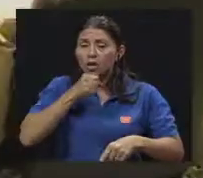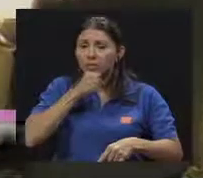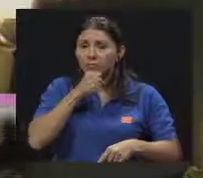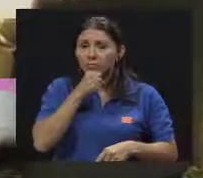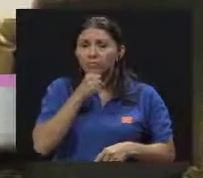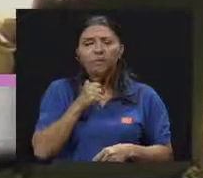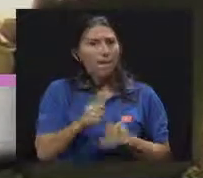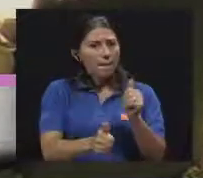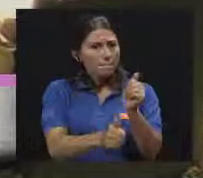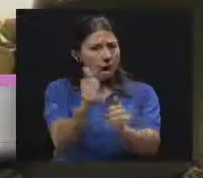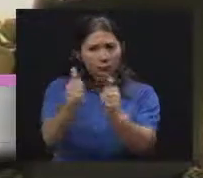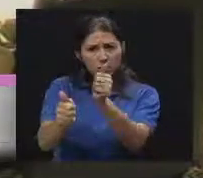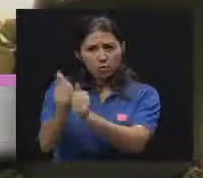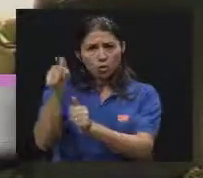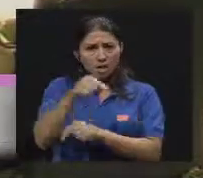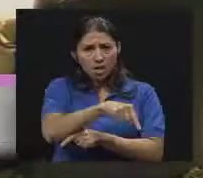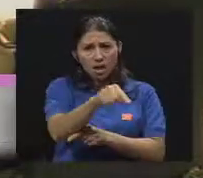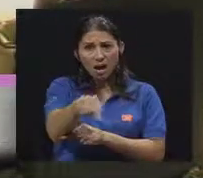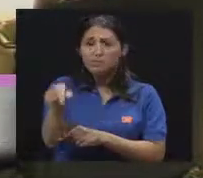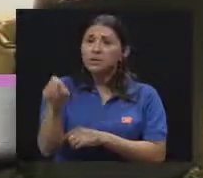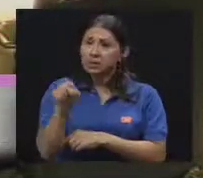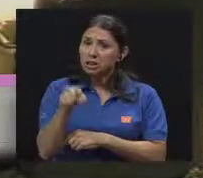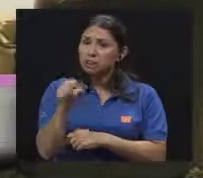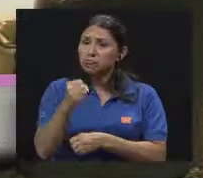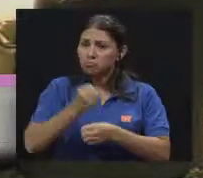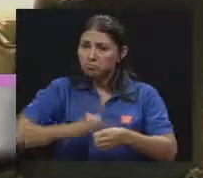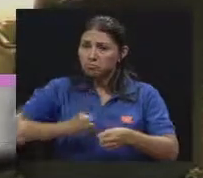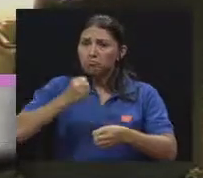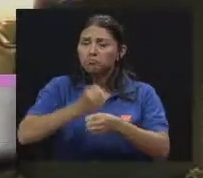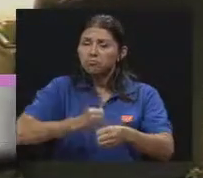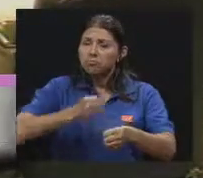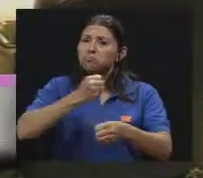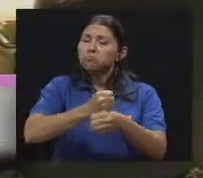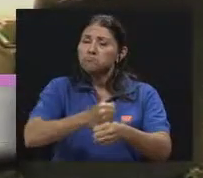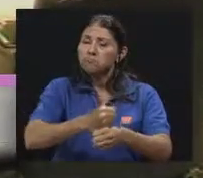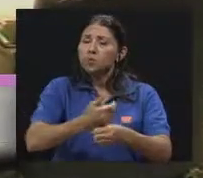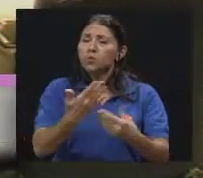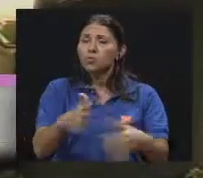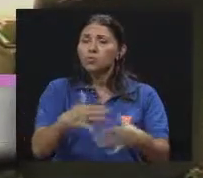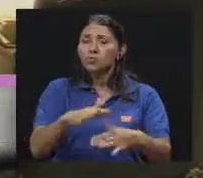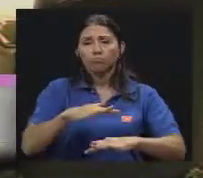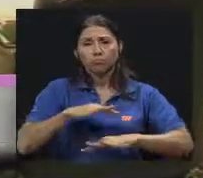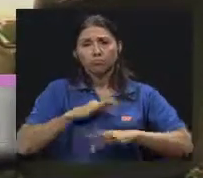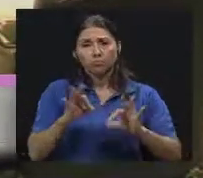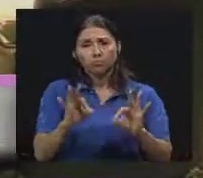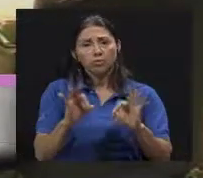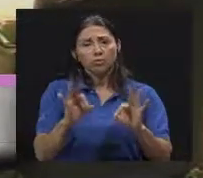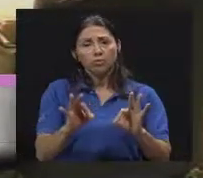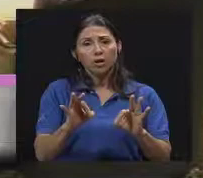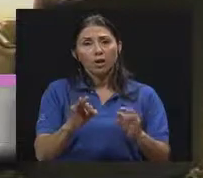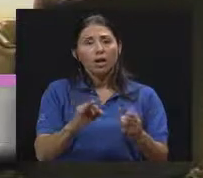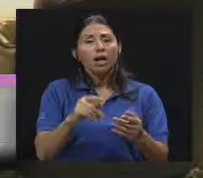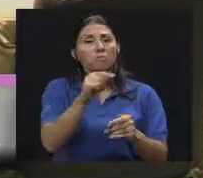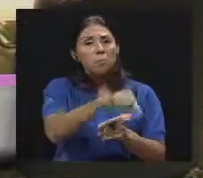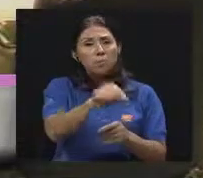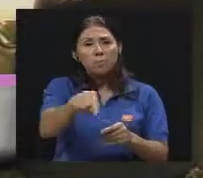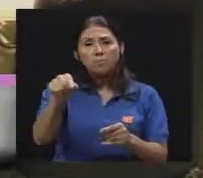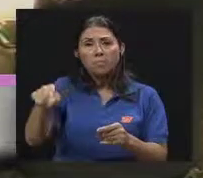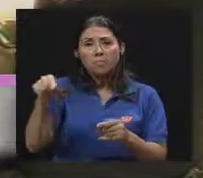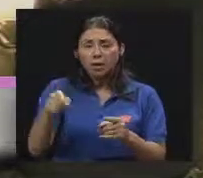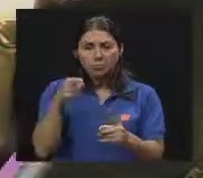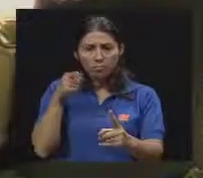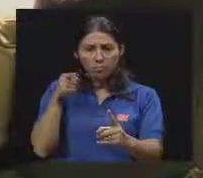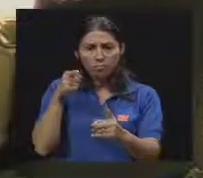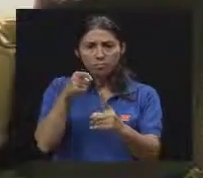su mayoría sí tienen acciones y actividades que vienen a solventar todas estas cosas, ¿verdad? Van dirigidos hacia